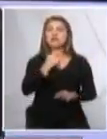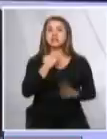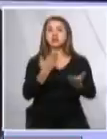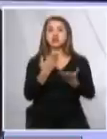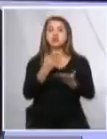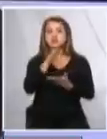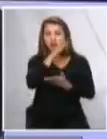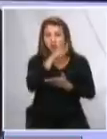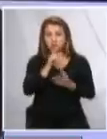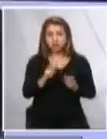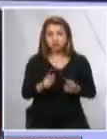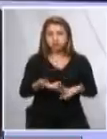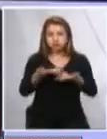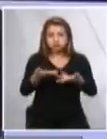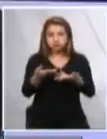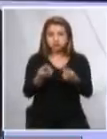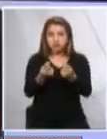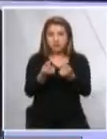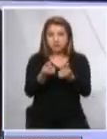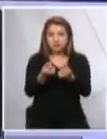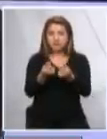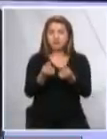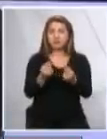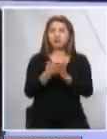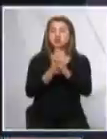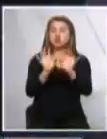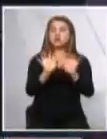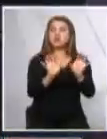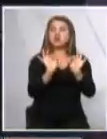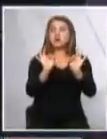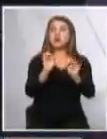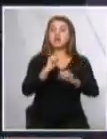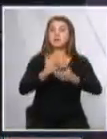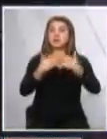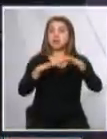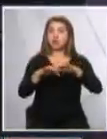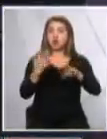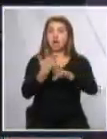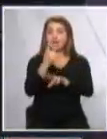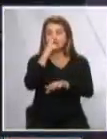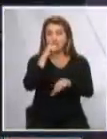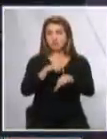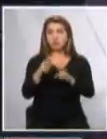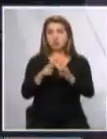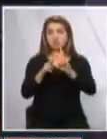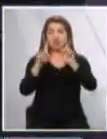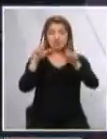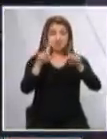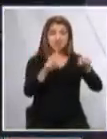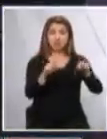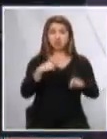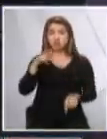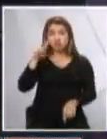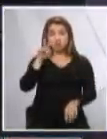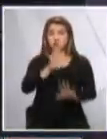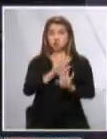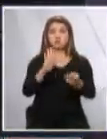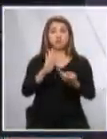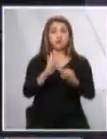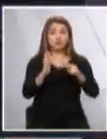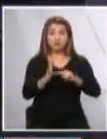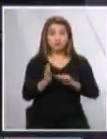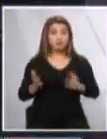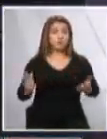aplica. Cómo por lo menos hacer que parezca barata. Las cosas están tan normales que los empresarios tienen tiempo para hacer video. Yo no veo, la verdad, que ninguna complicación. No hay